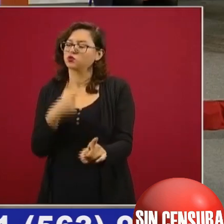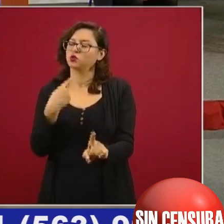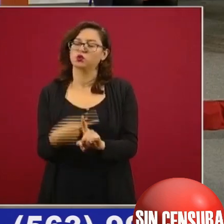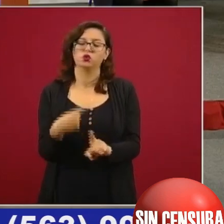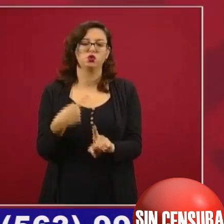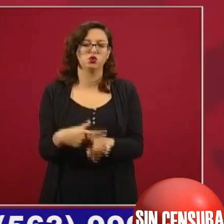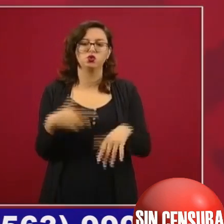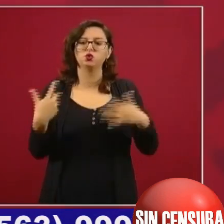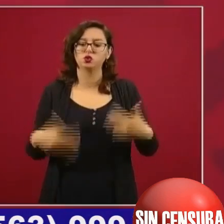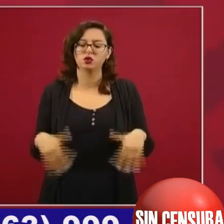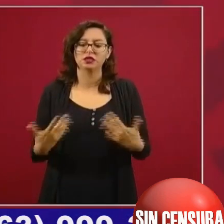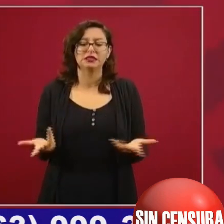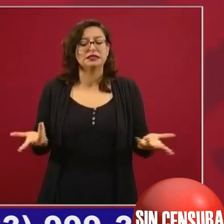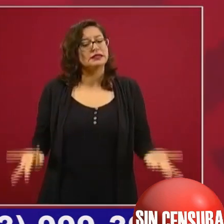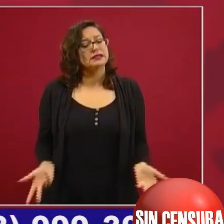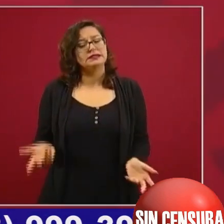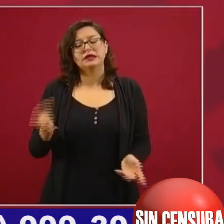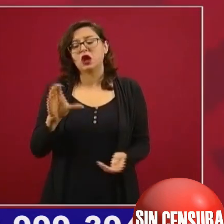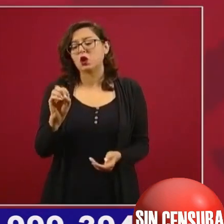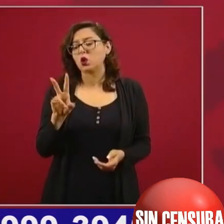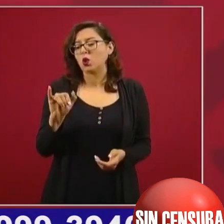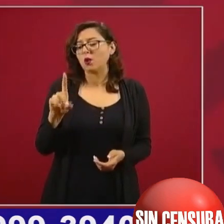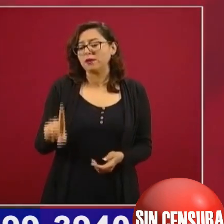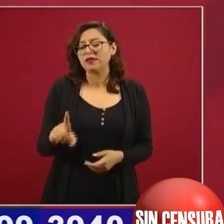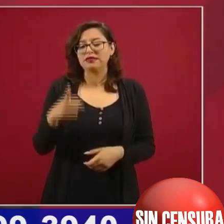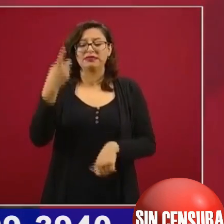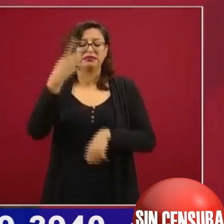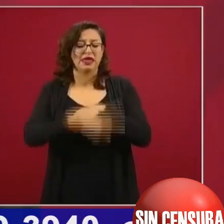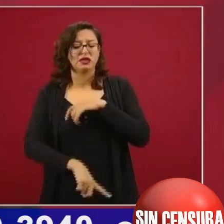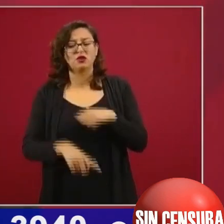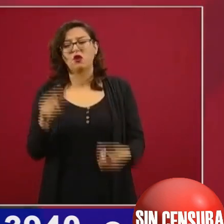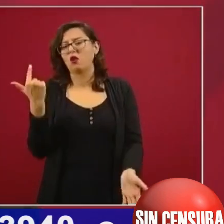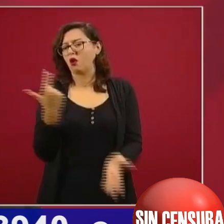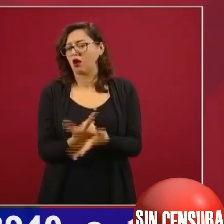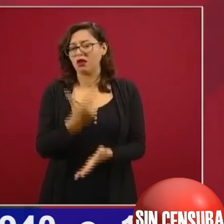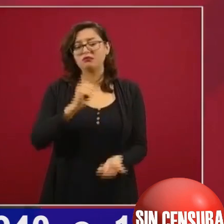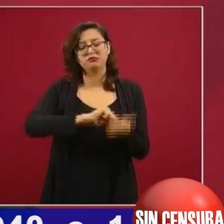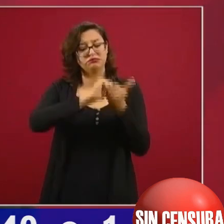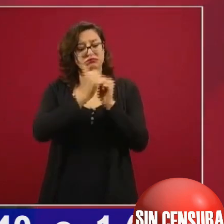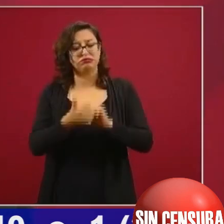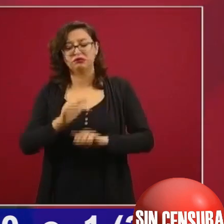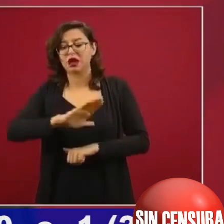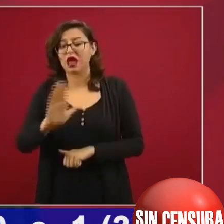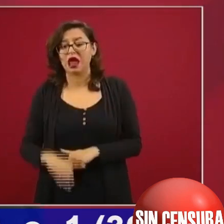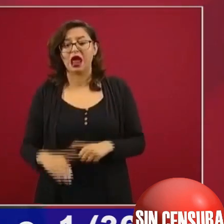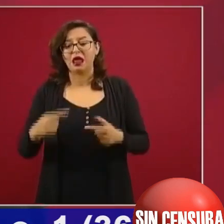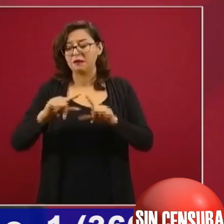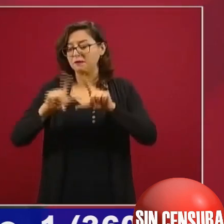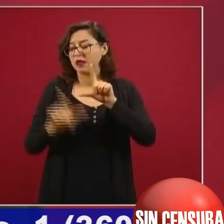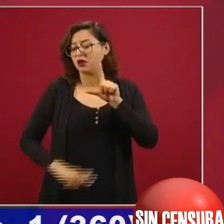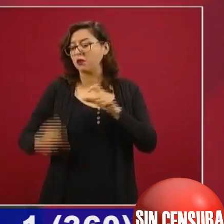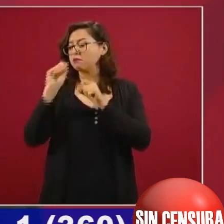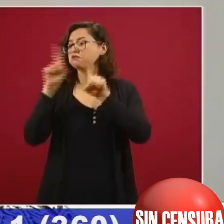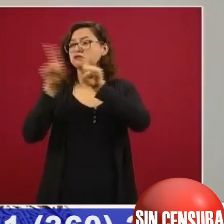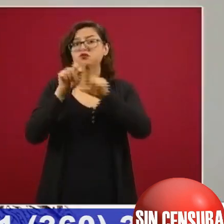es una enfermedad desafortunadamente letal. En México y en todo el mundo se presentan defunciones.